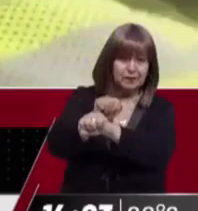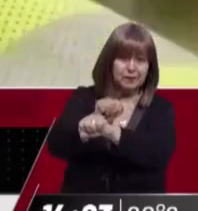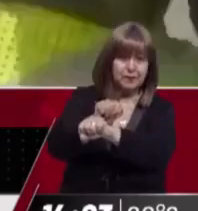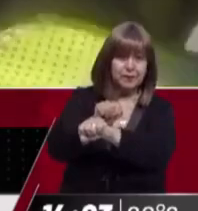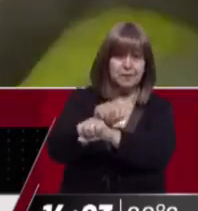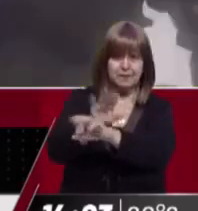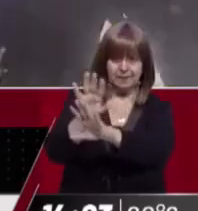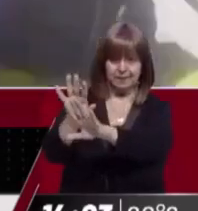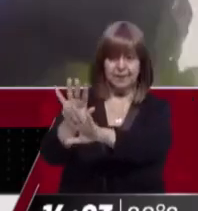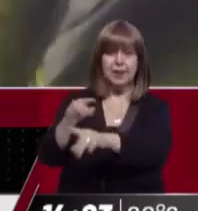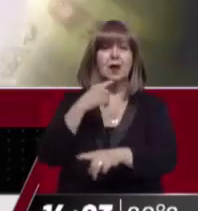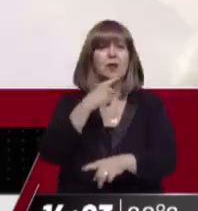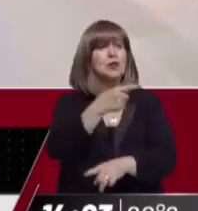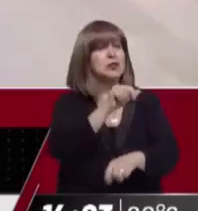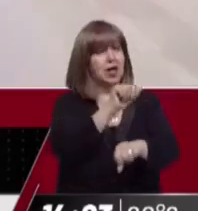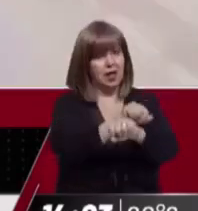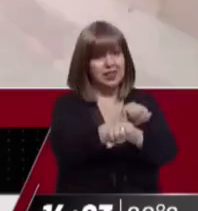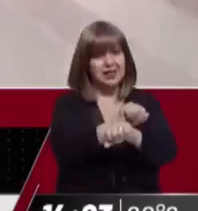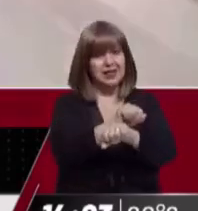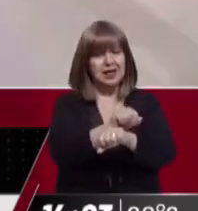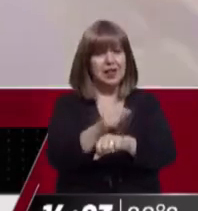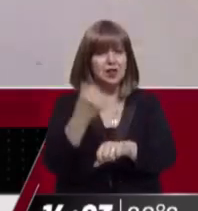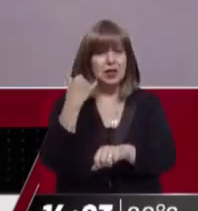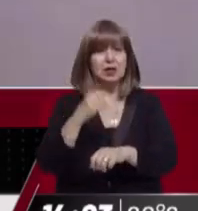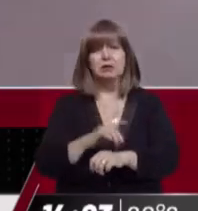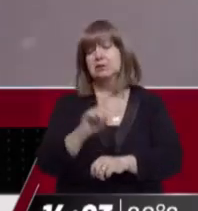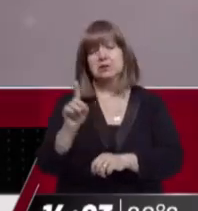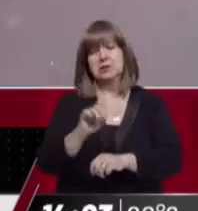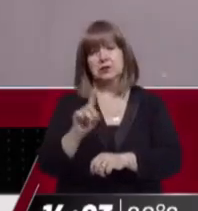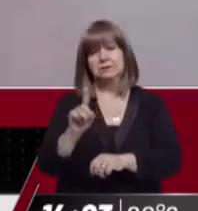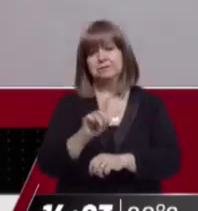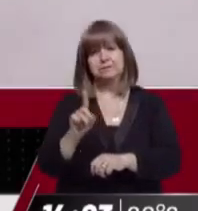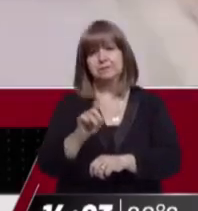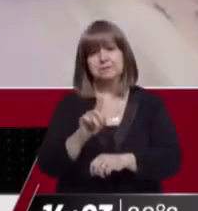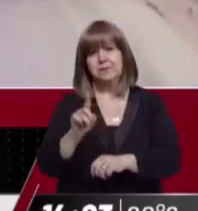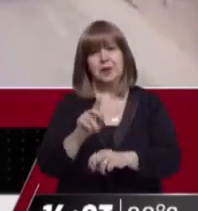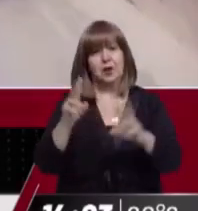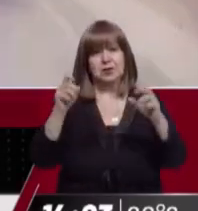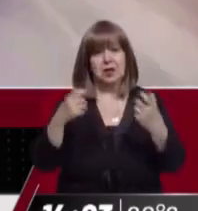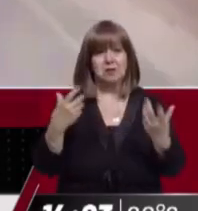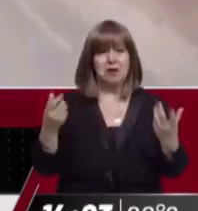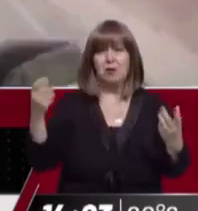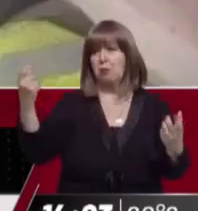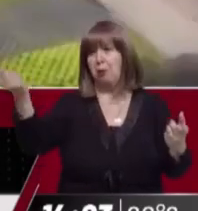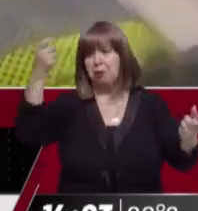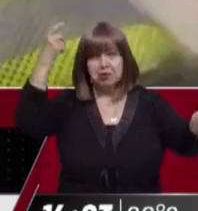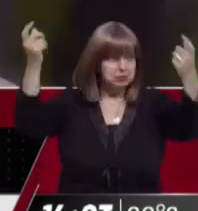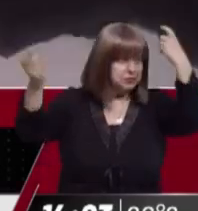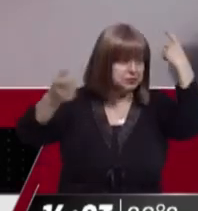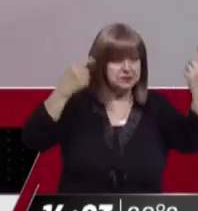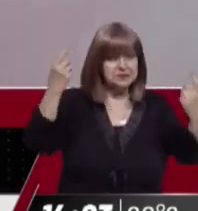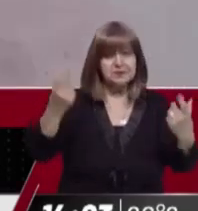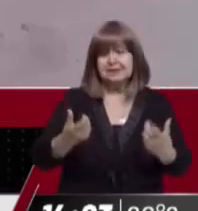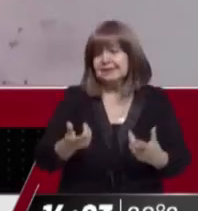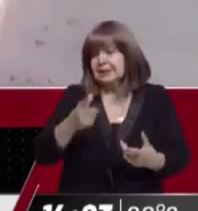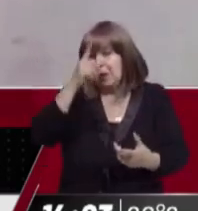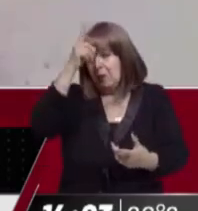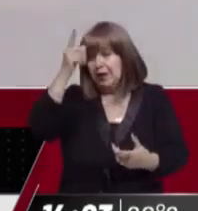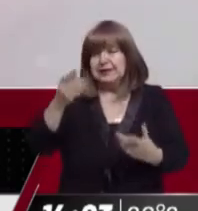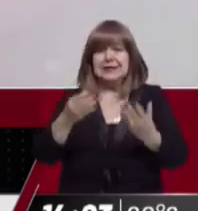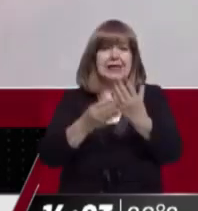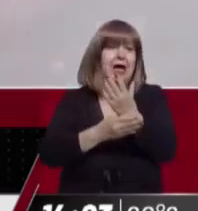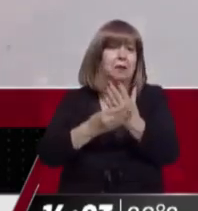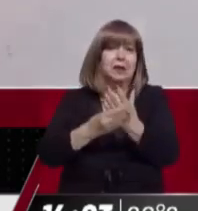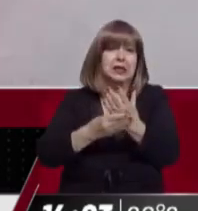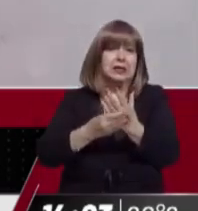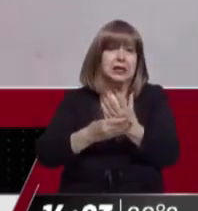Ahora le pregunto, ¿saben si hay detenidos por este hecho? No. En ese tema, lamentablemente, como decía Pablo, la justicia, la policía, el Ministerio de Seguridad,